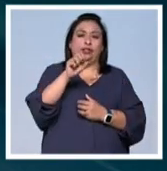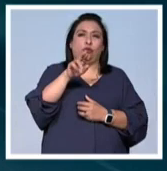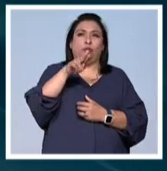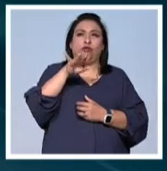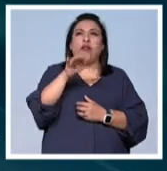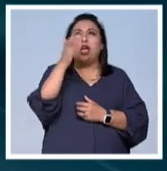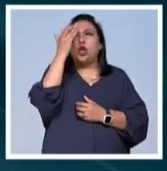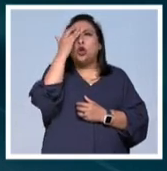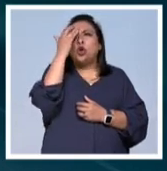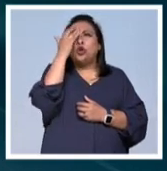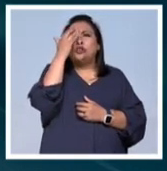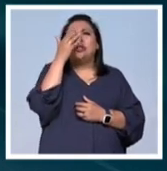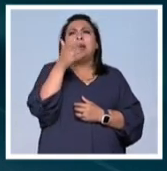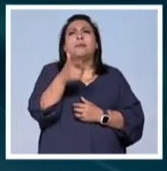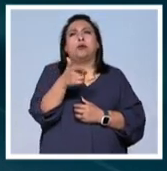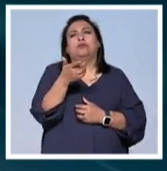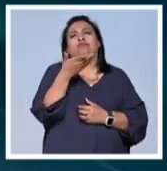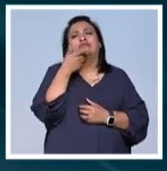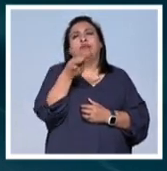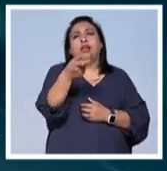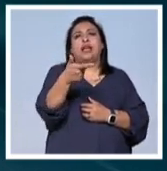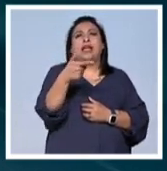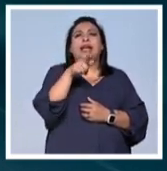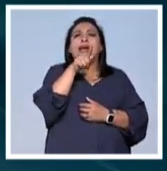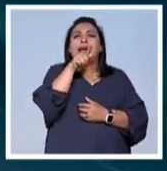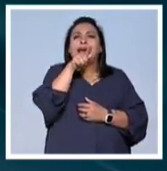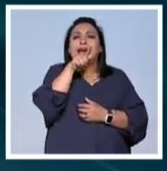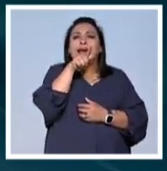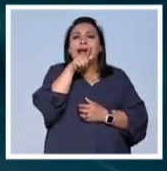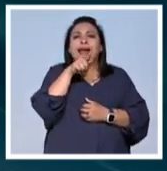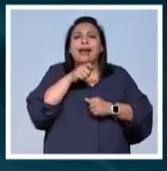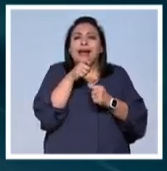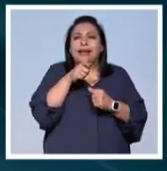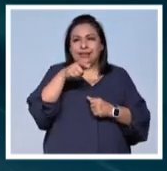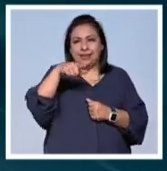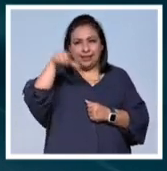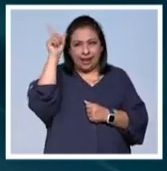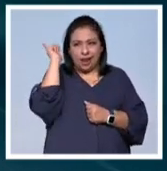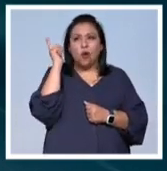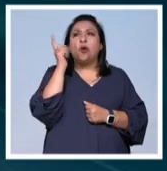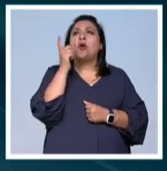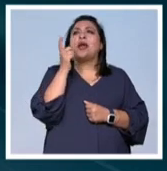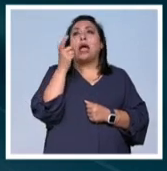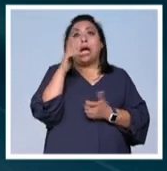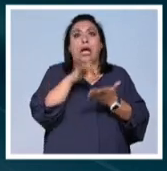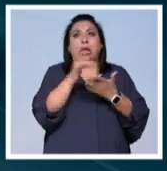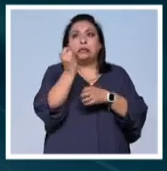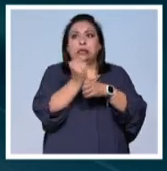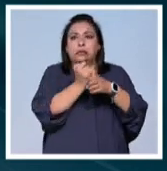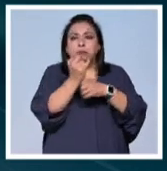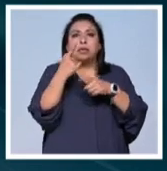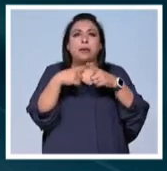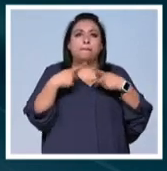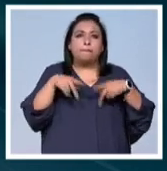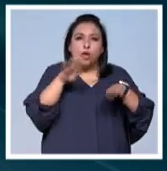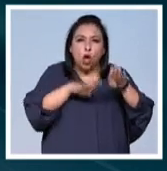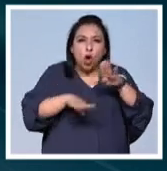conocida de manera coloquial Como la gallina loca pero que gracias a los estudios más recientes de biólogos